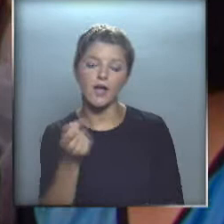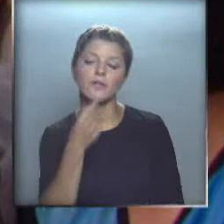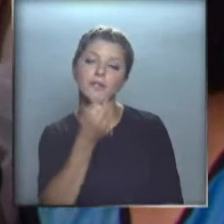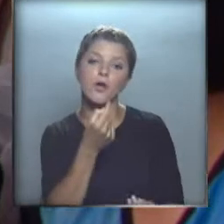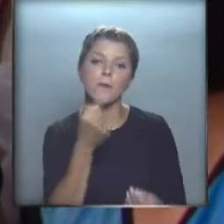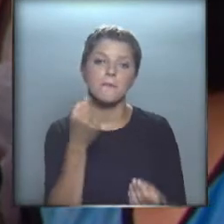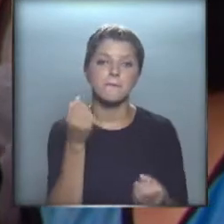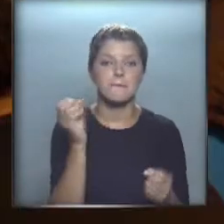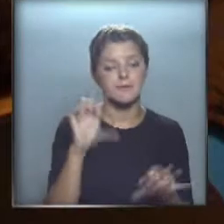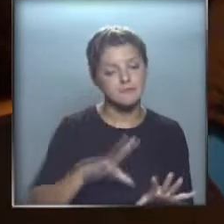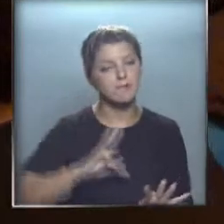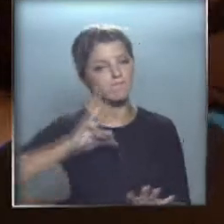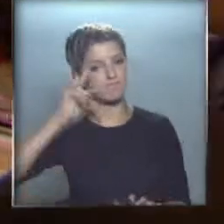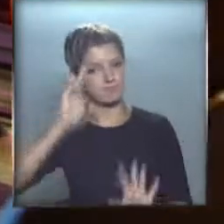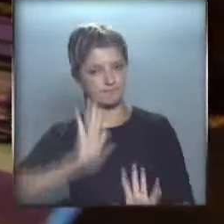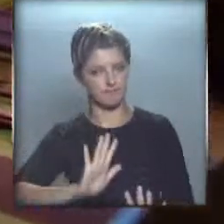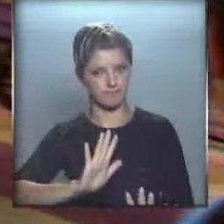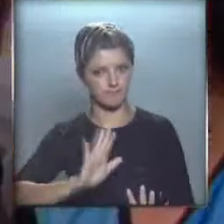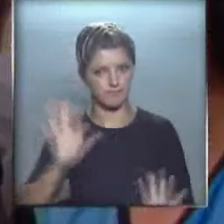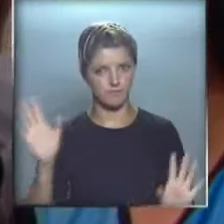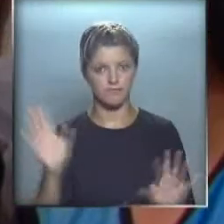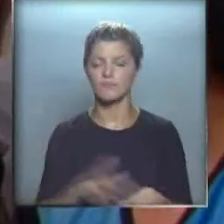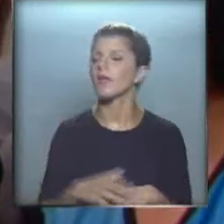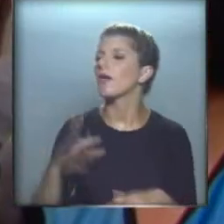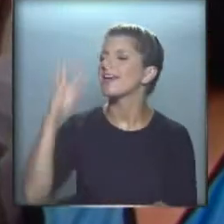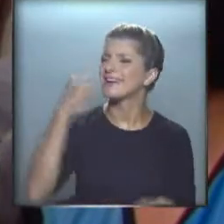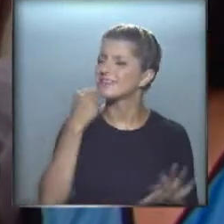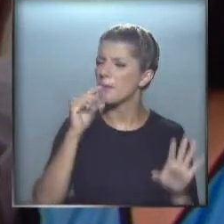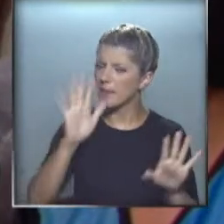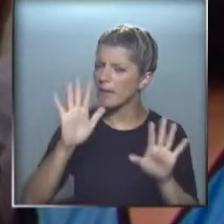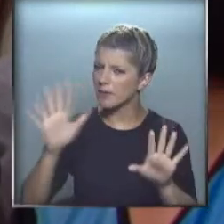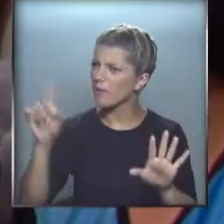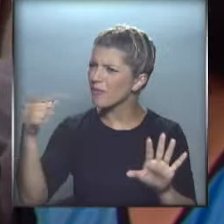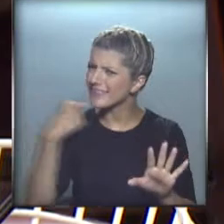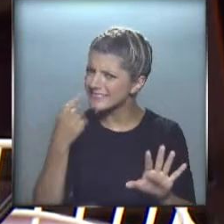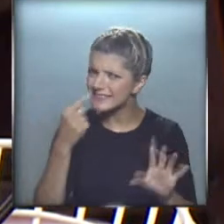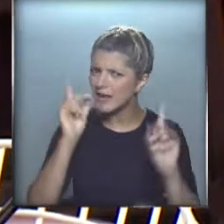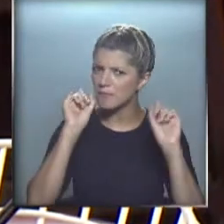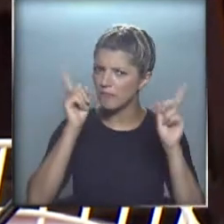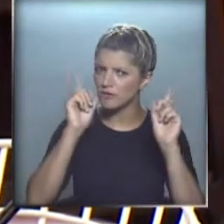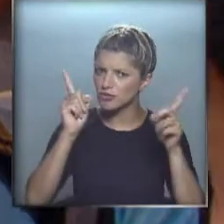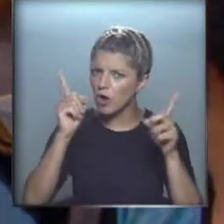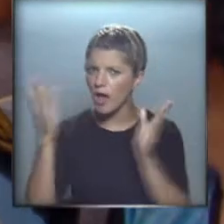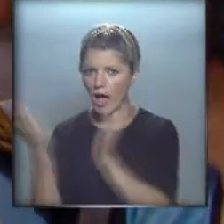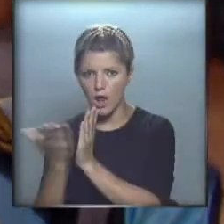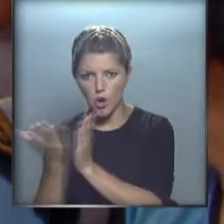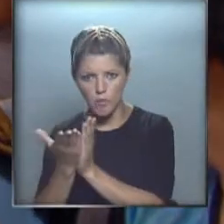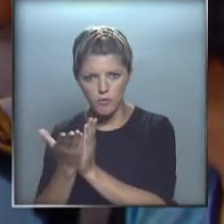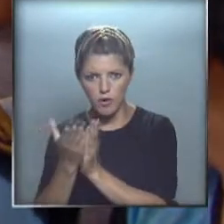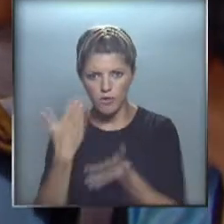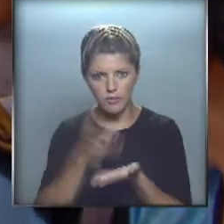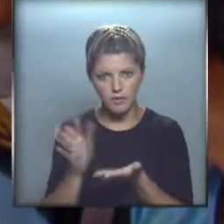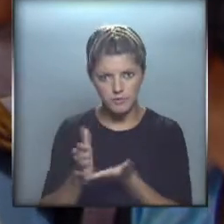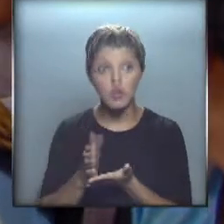medio ortiva también son. Medio ortiva son los Pero profesores. ¿Pero vos decís que los profesores discriminan a los chicos? Discrimina y hay profesores